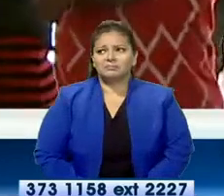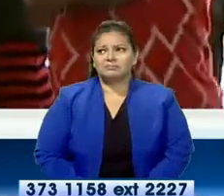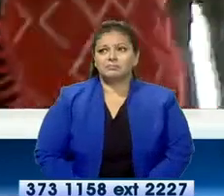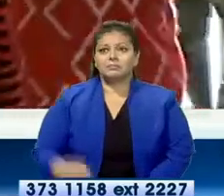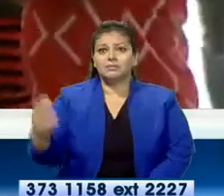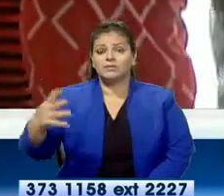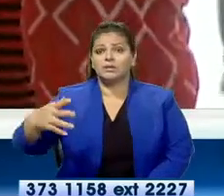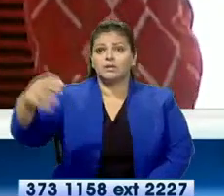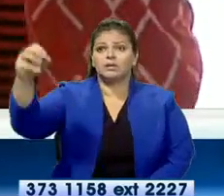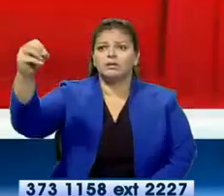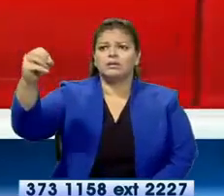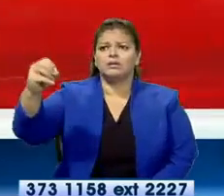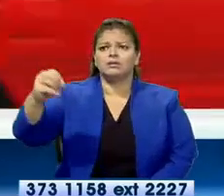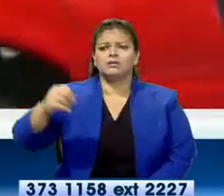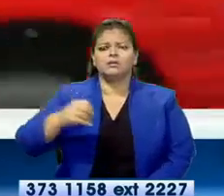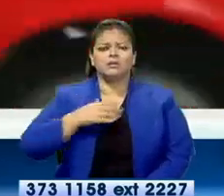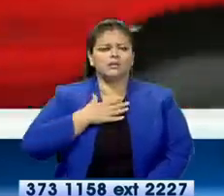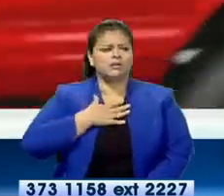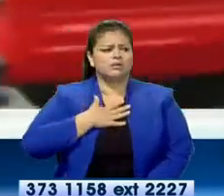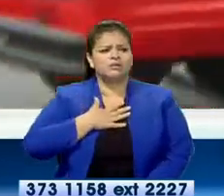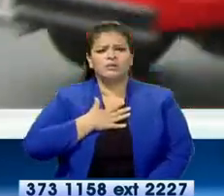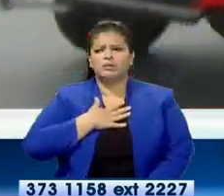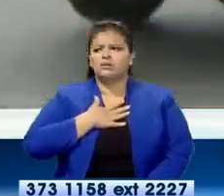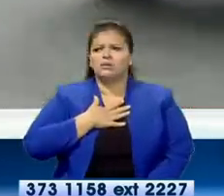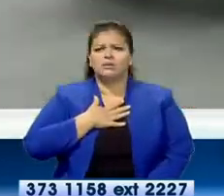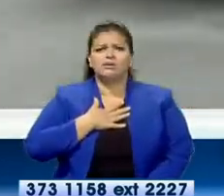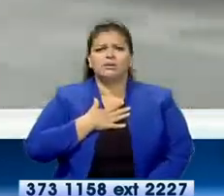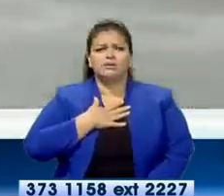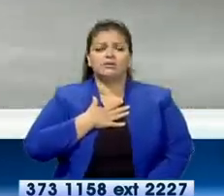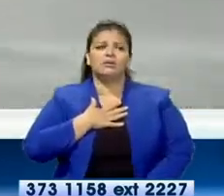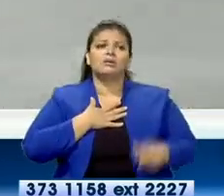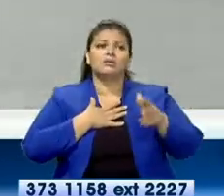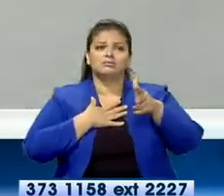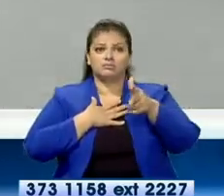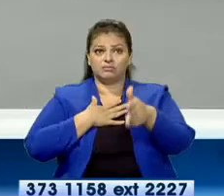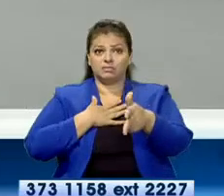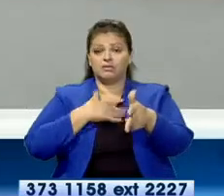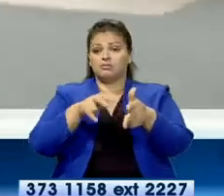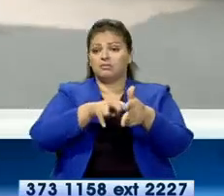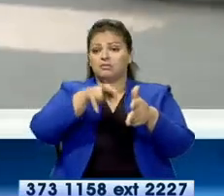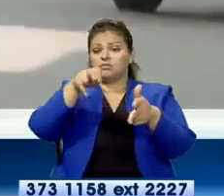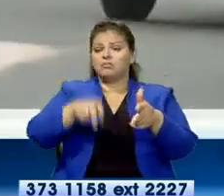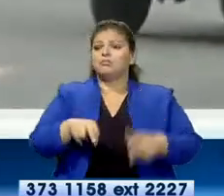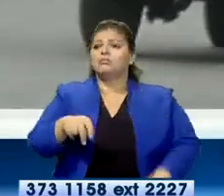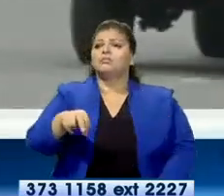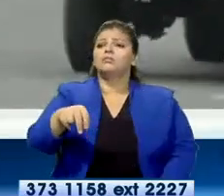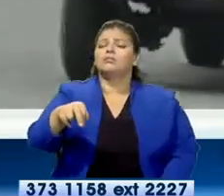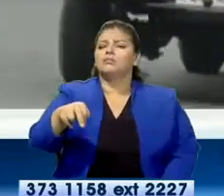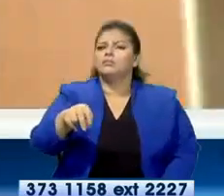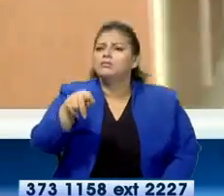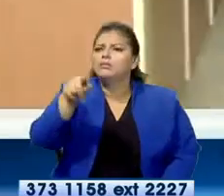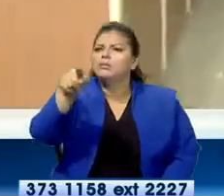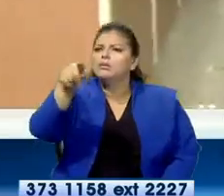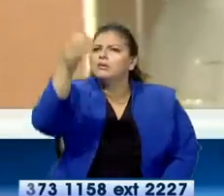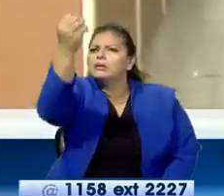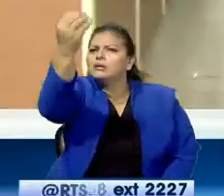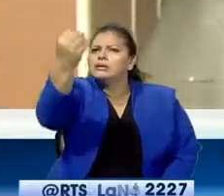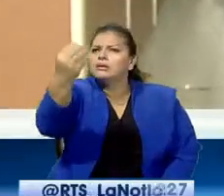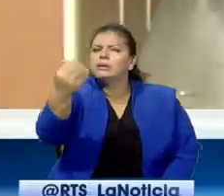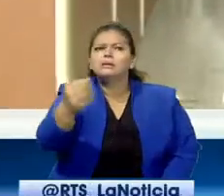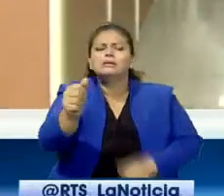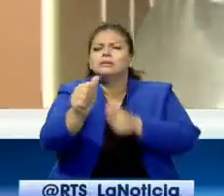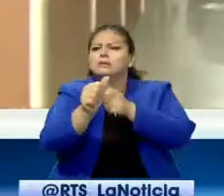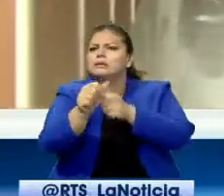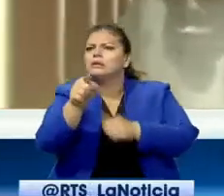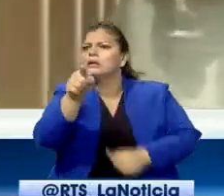sus pertenencias. Caminó hasta el semáforo más cercano y observó la presencia de agentes policiales. Juntos acudieron en